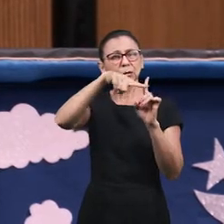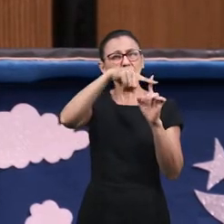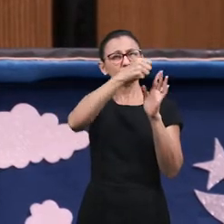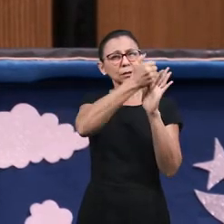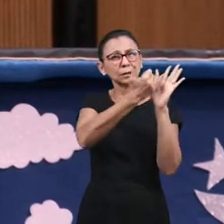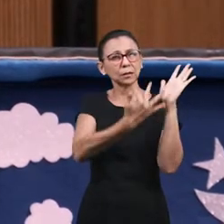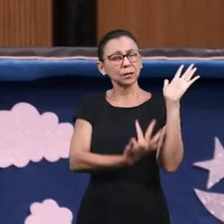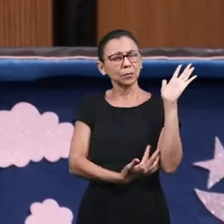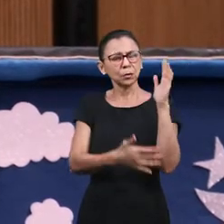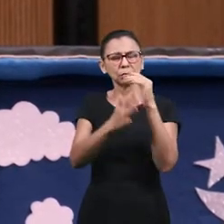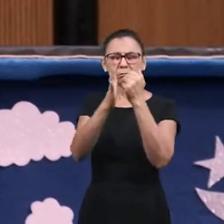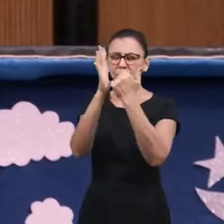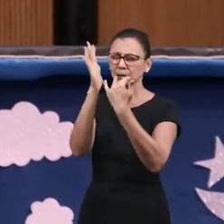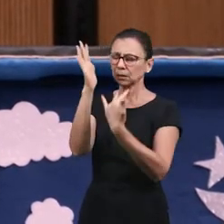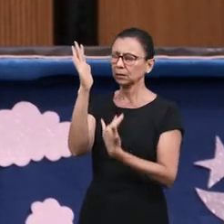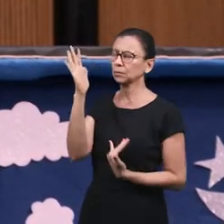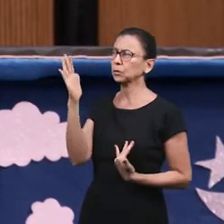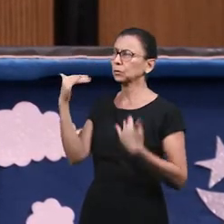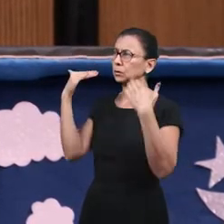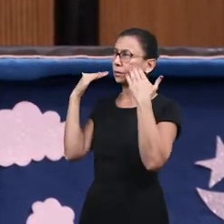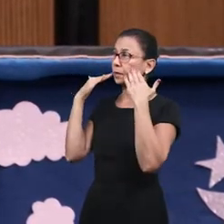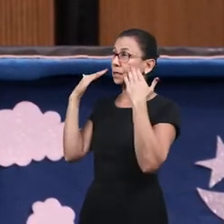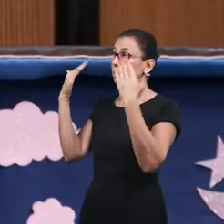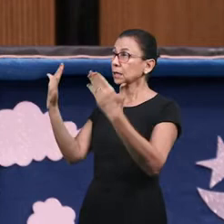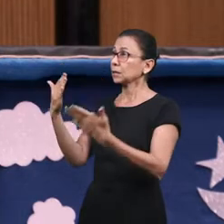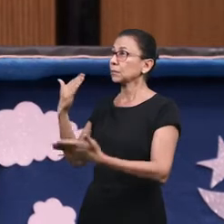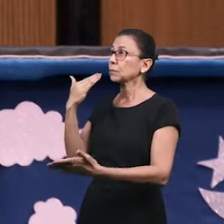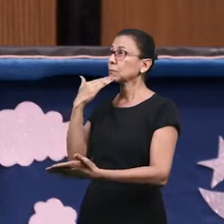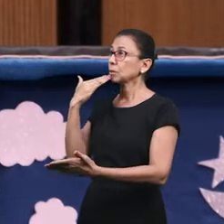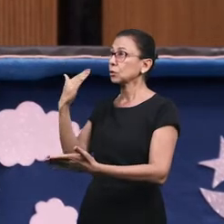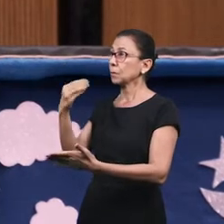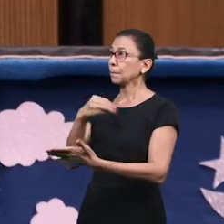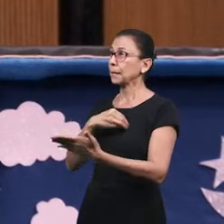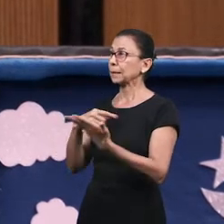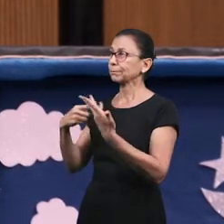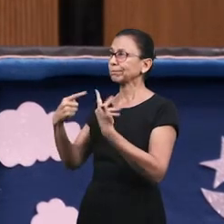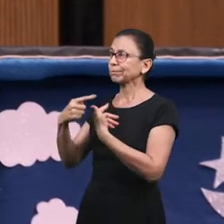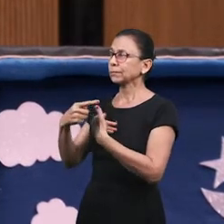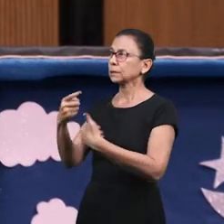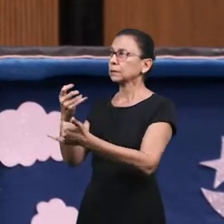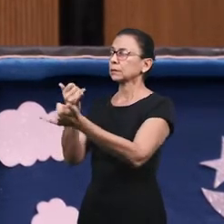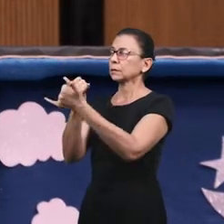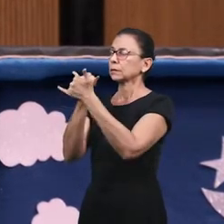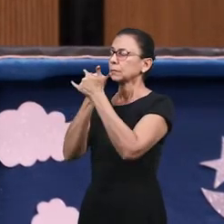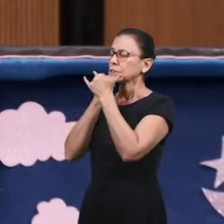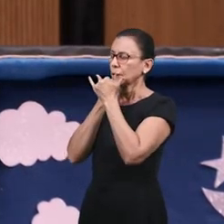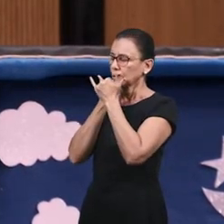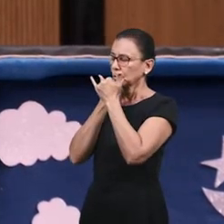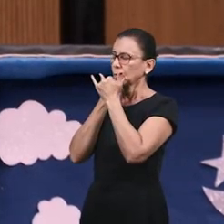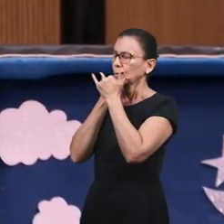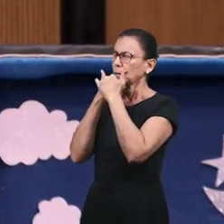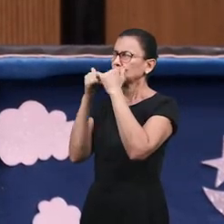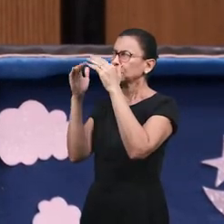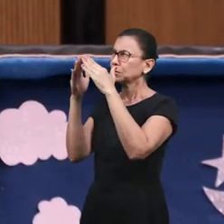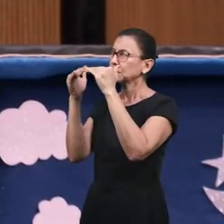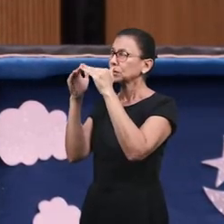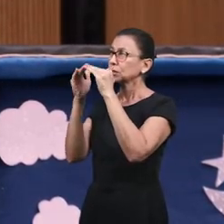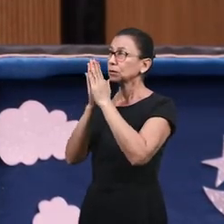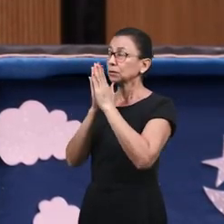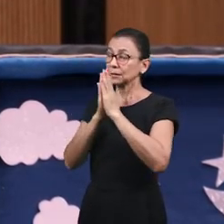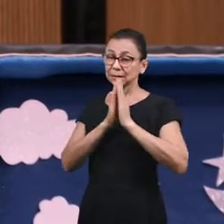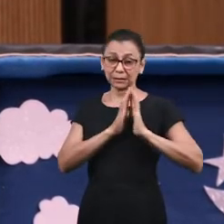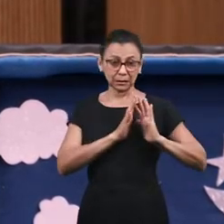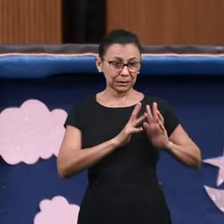que llegamos delante de ti para pedirte perdón por nuestros pecados, para suplicarte, oh Dios, limpia